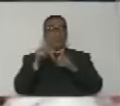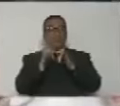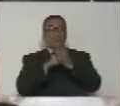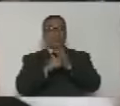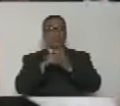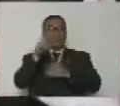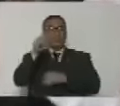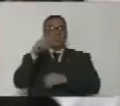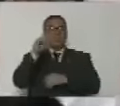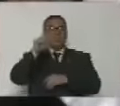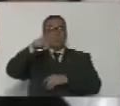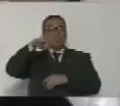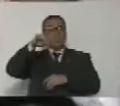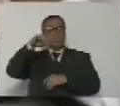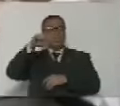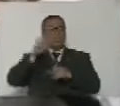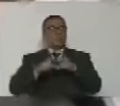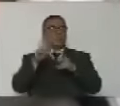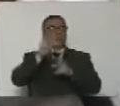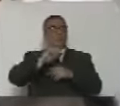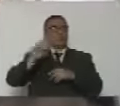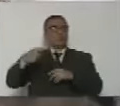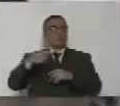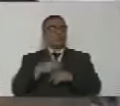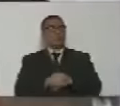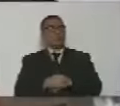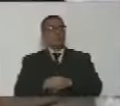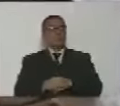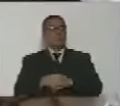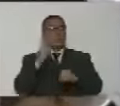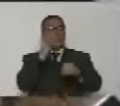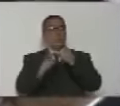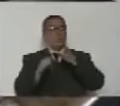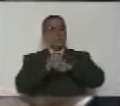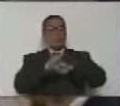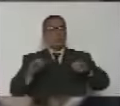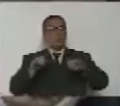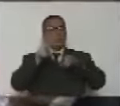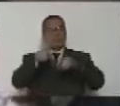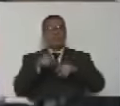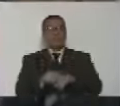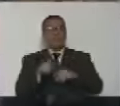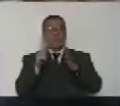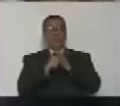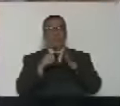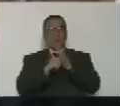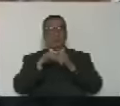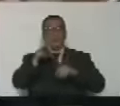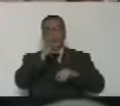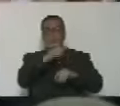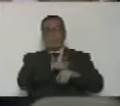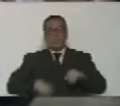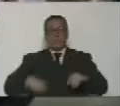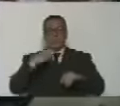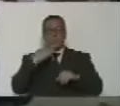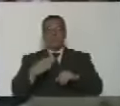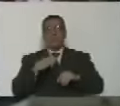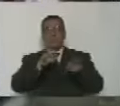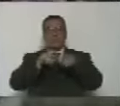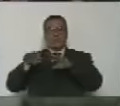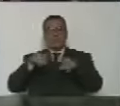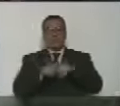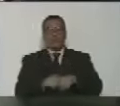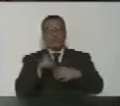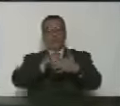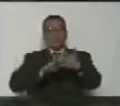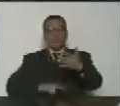la diputada Tania Díaz y al diputado Ricardo González. Finalizadas las intervenciones sobre los puntos de información, el presidente solicitó de la secretaria